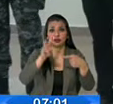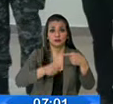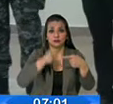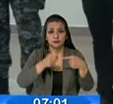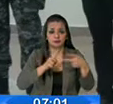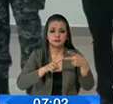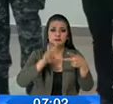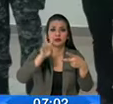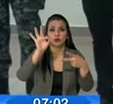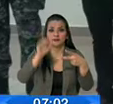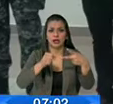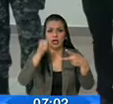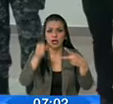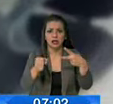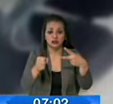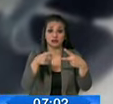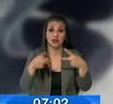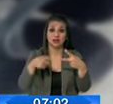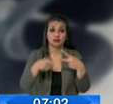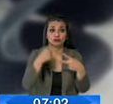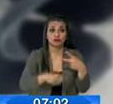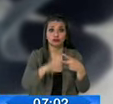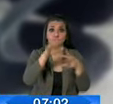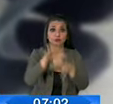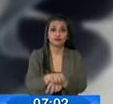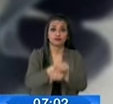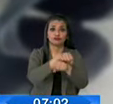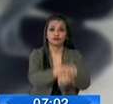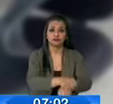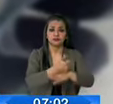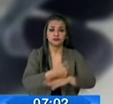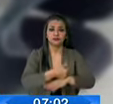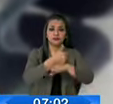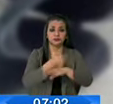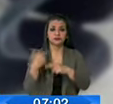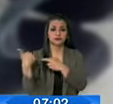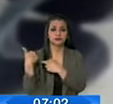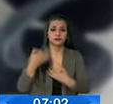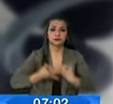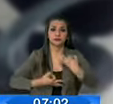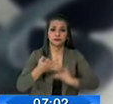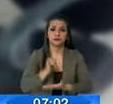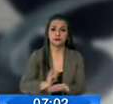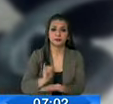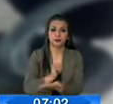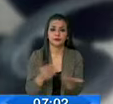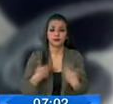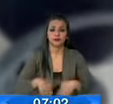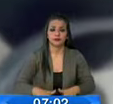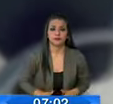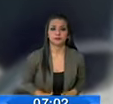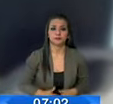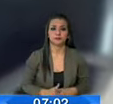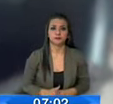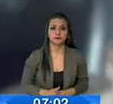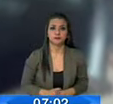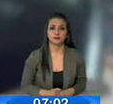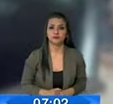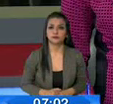edad, quienes luego de un largo viaje fueron entregados a las autoridades judiciales de Imbabura, informó Iván